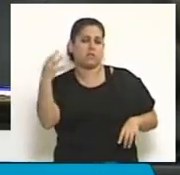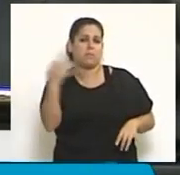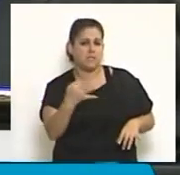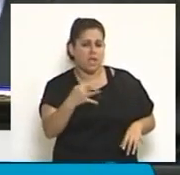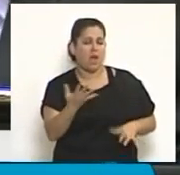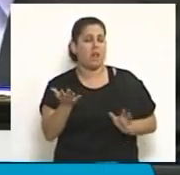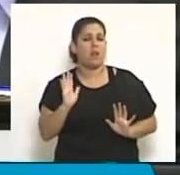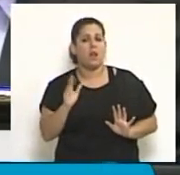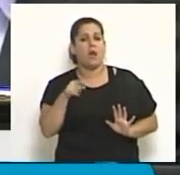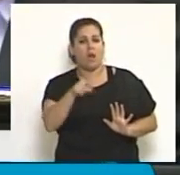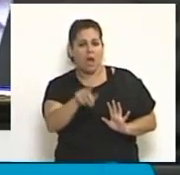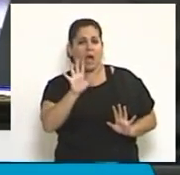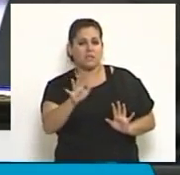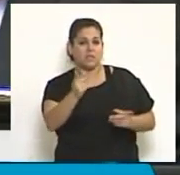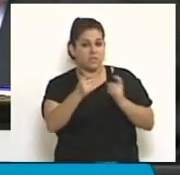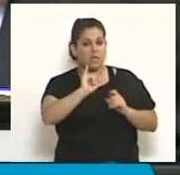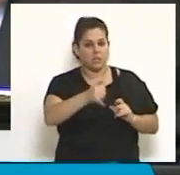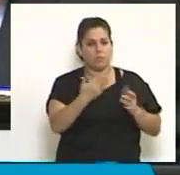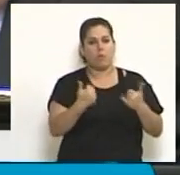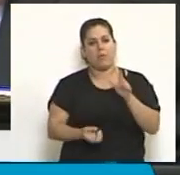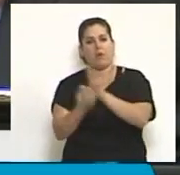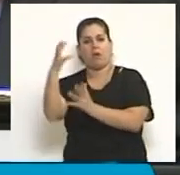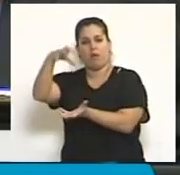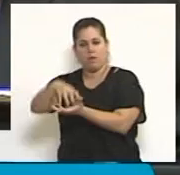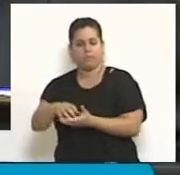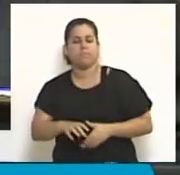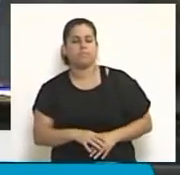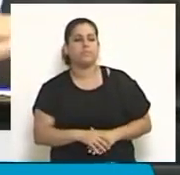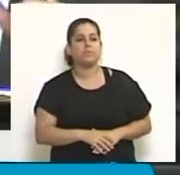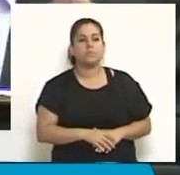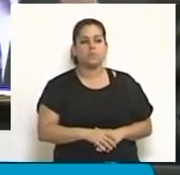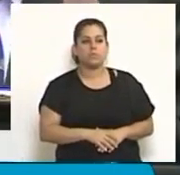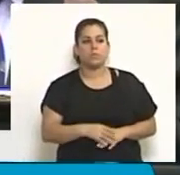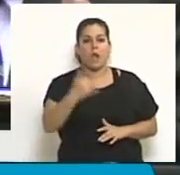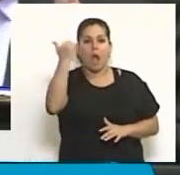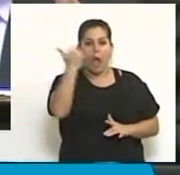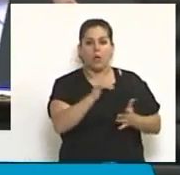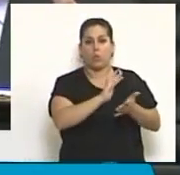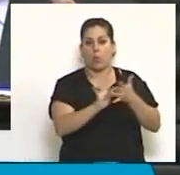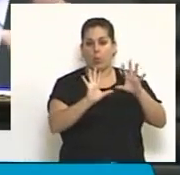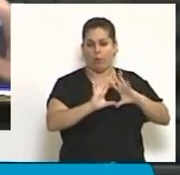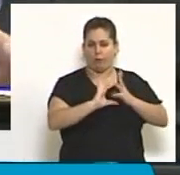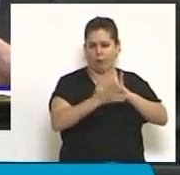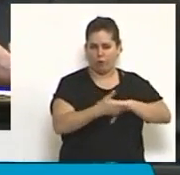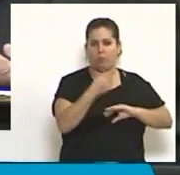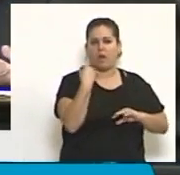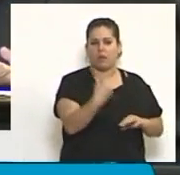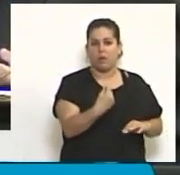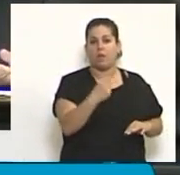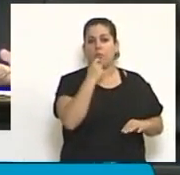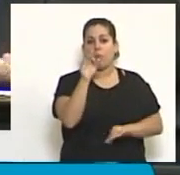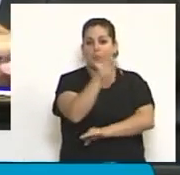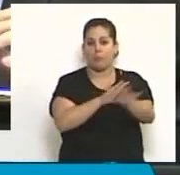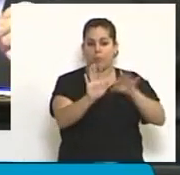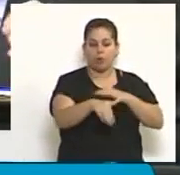o eficiencia así lo requieran. En otras palabras, una nueva modalidad prevista por el